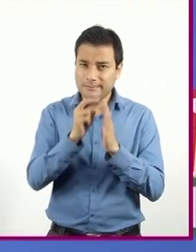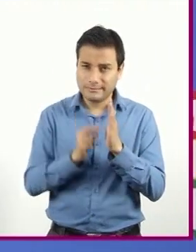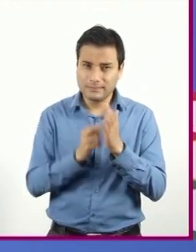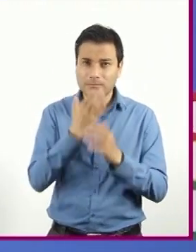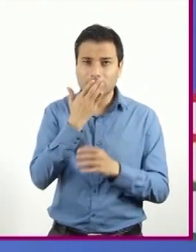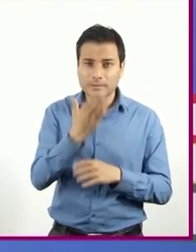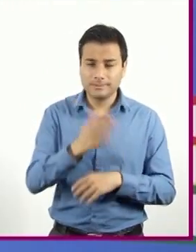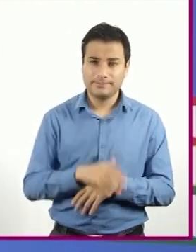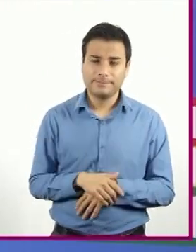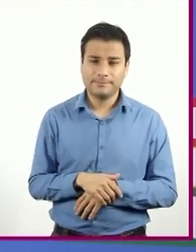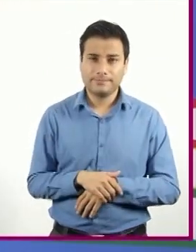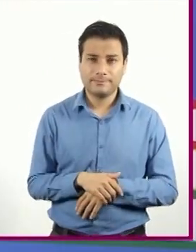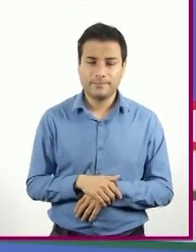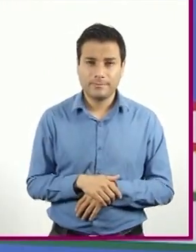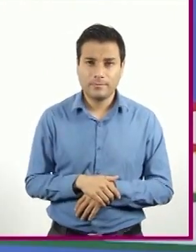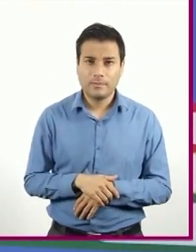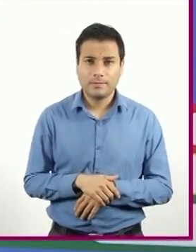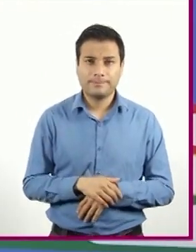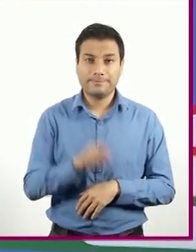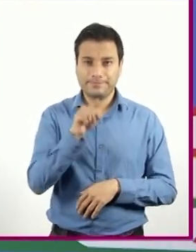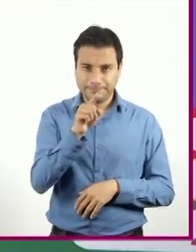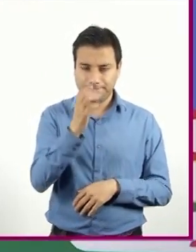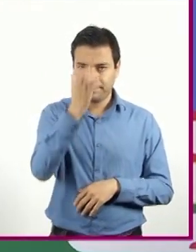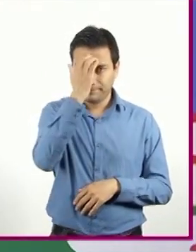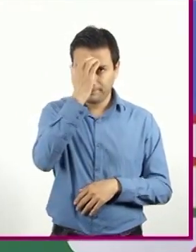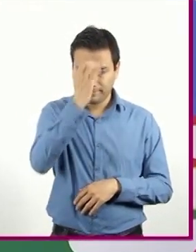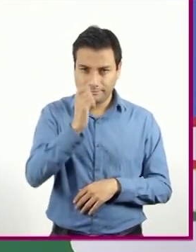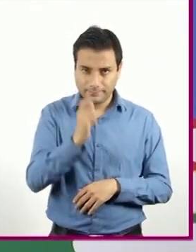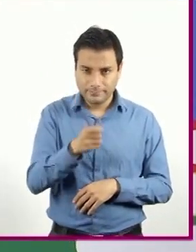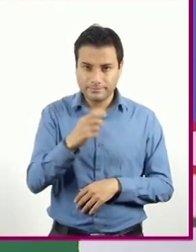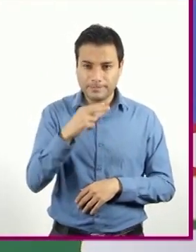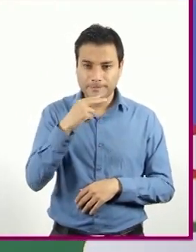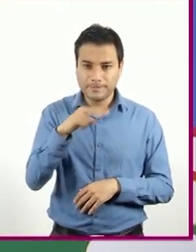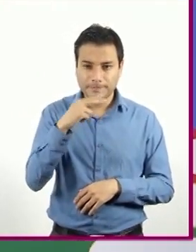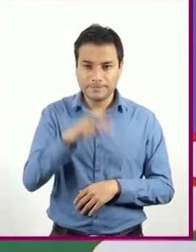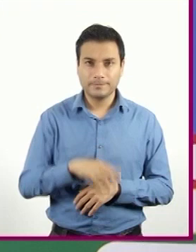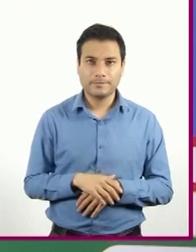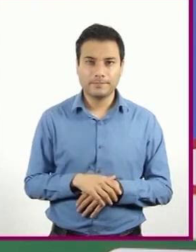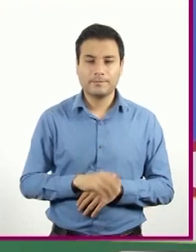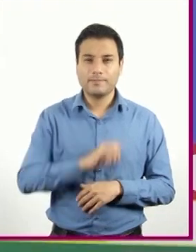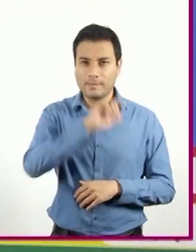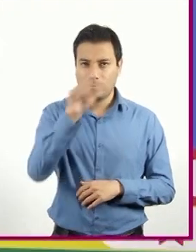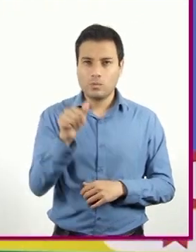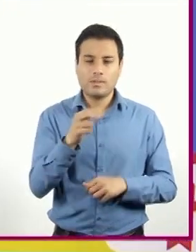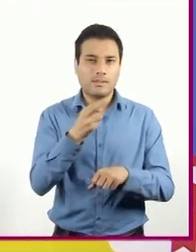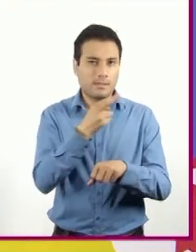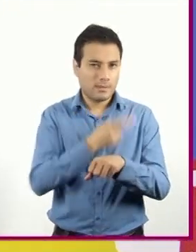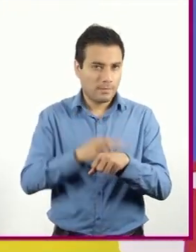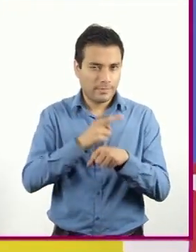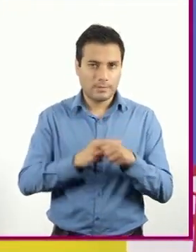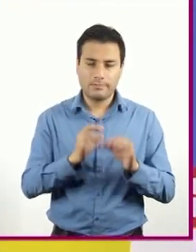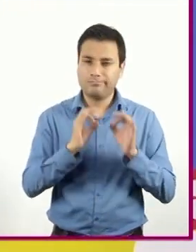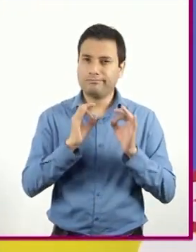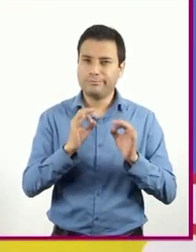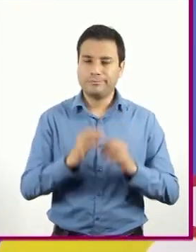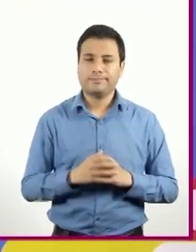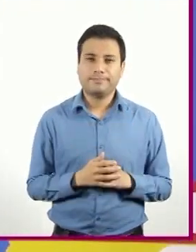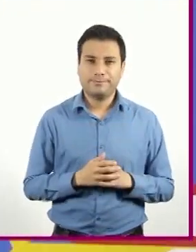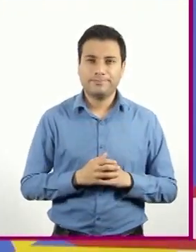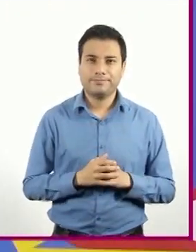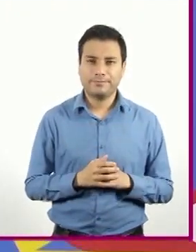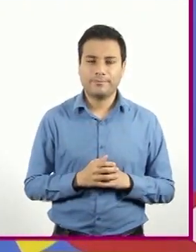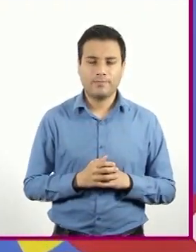instrucciones, de identificar los verbos y lo que solicitan para que un trámite no sea rechazado.